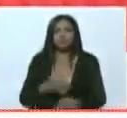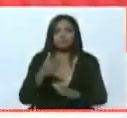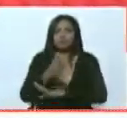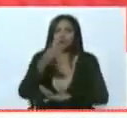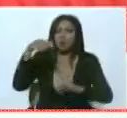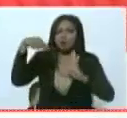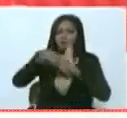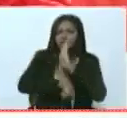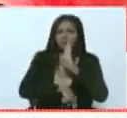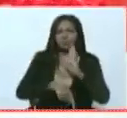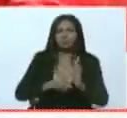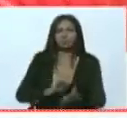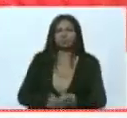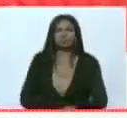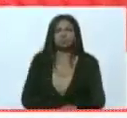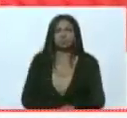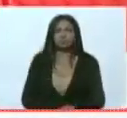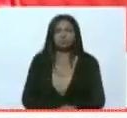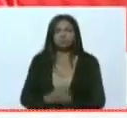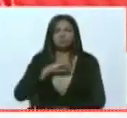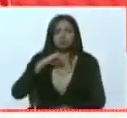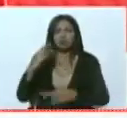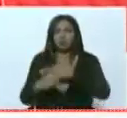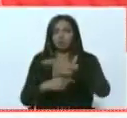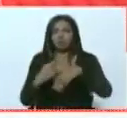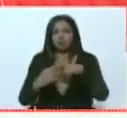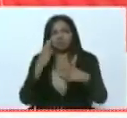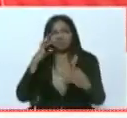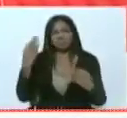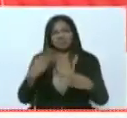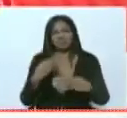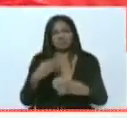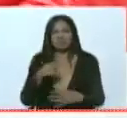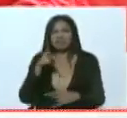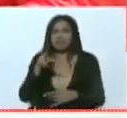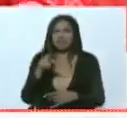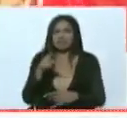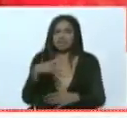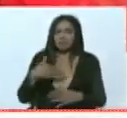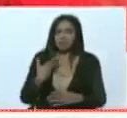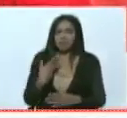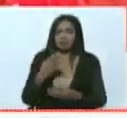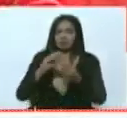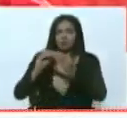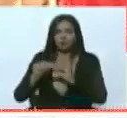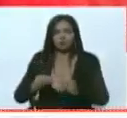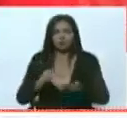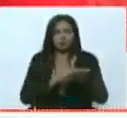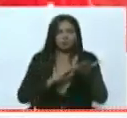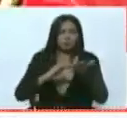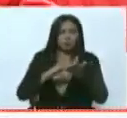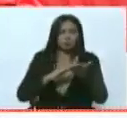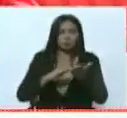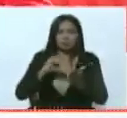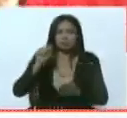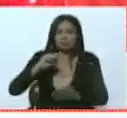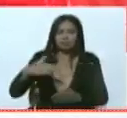fondo. La revolución verdadera es aquella que es capaz de renovarse,